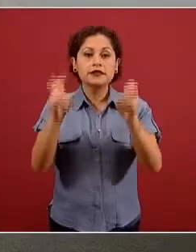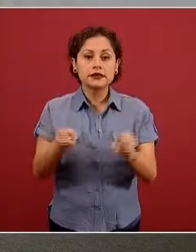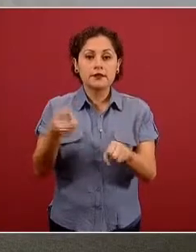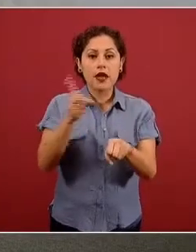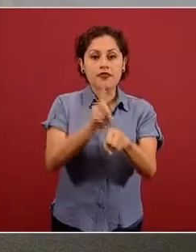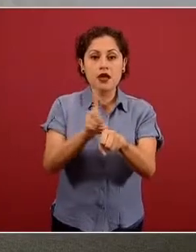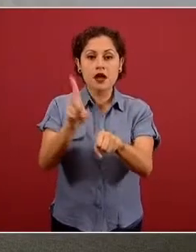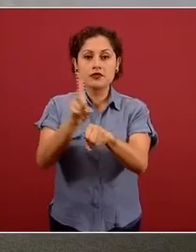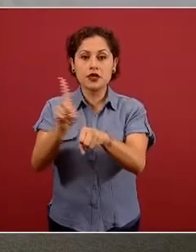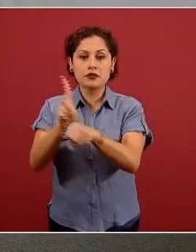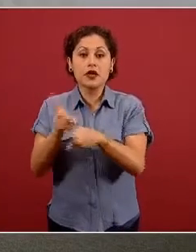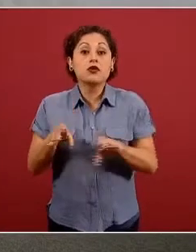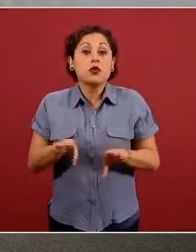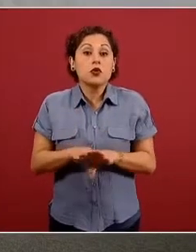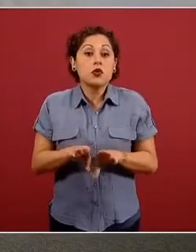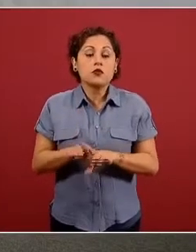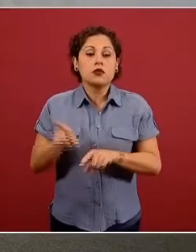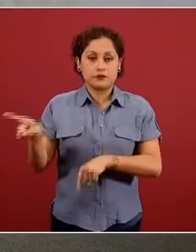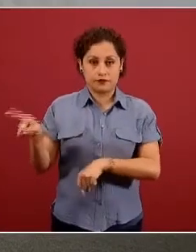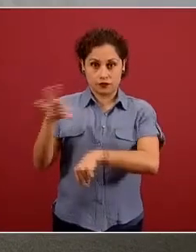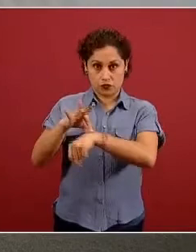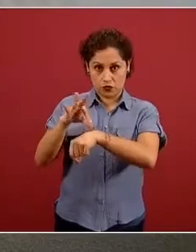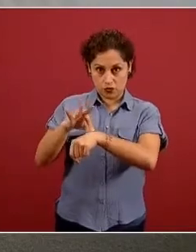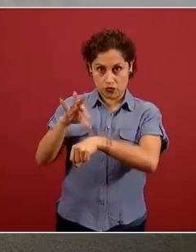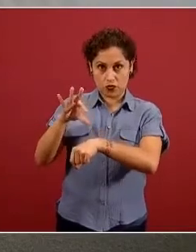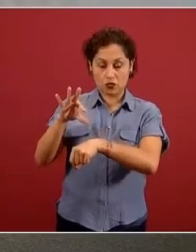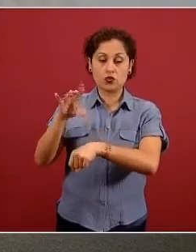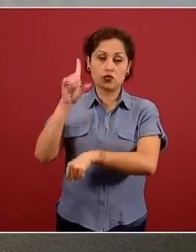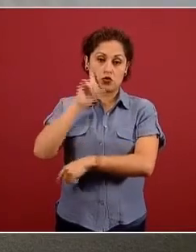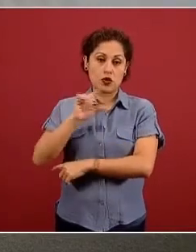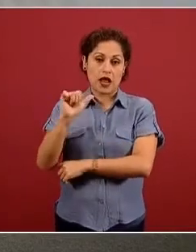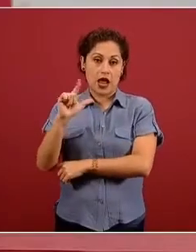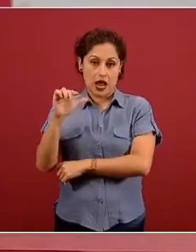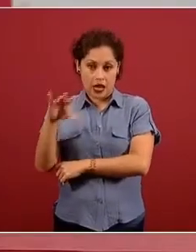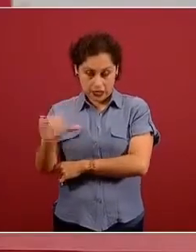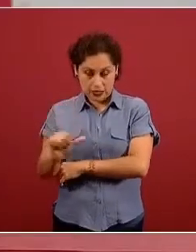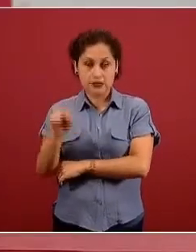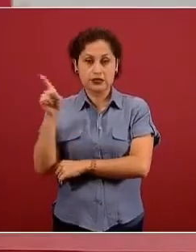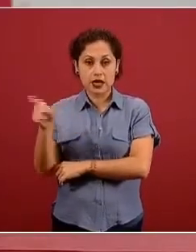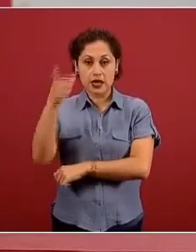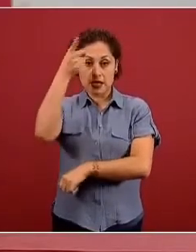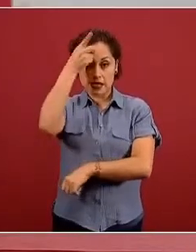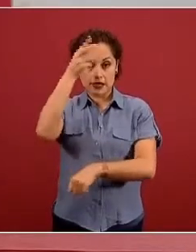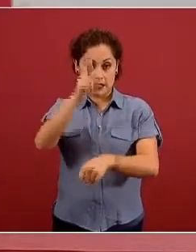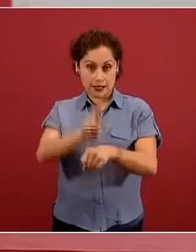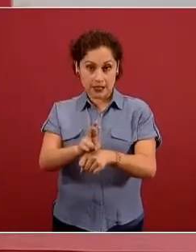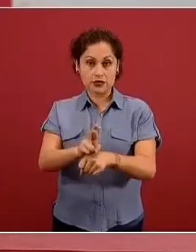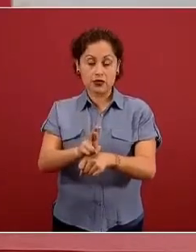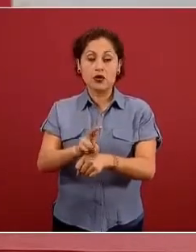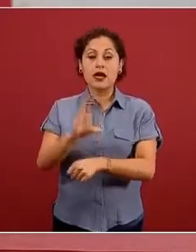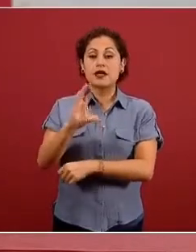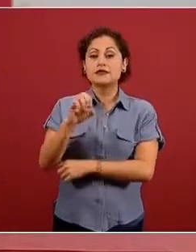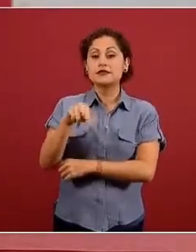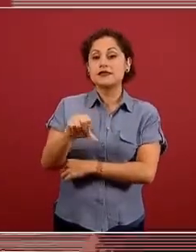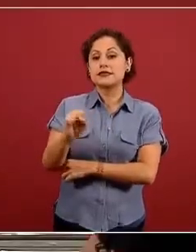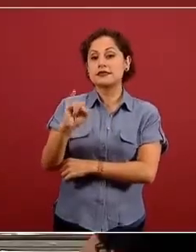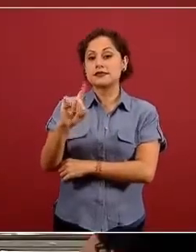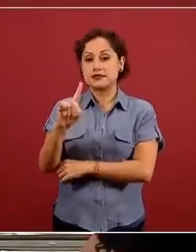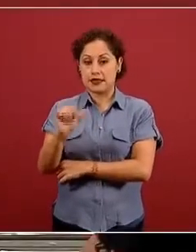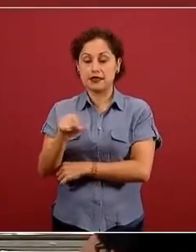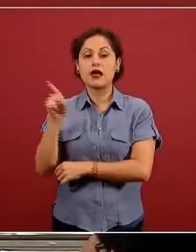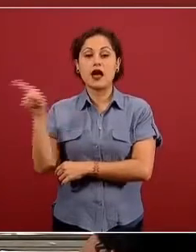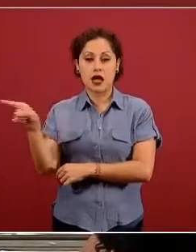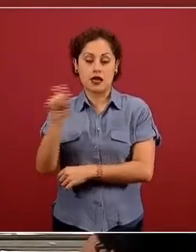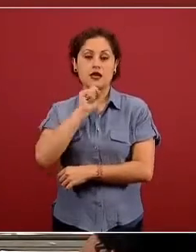días. La doctora Alece de la Torre, independientemente de que es la directora general del CENSIDA, es una especialista en